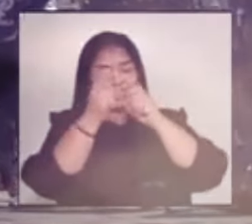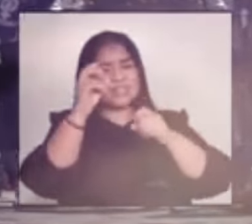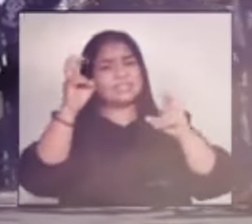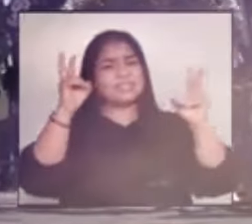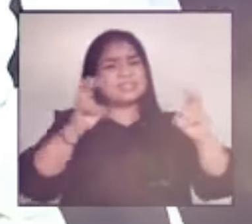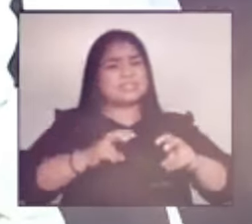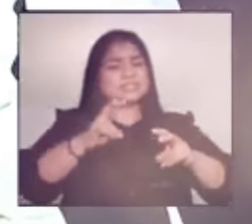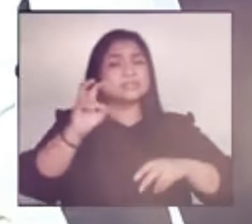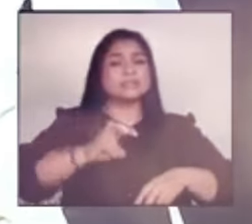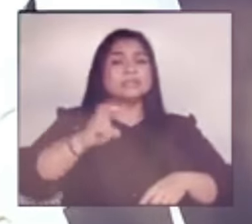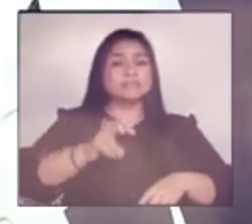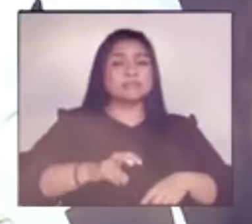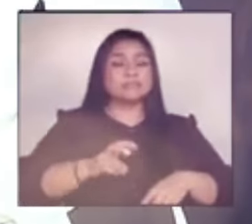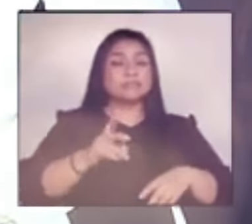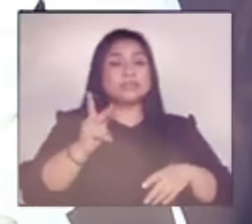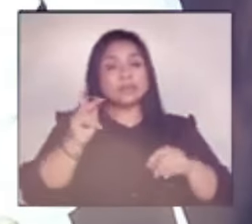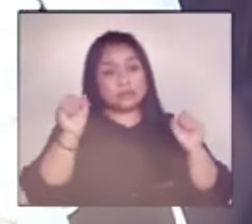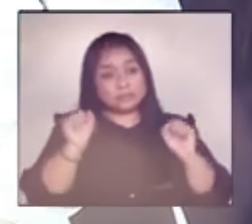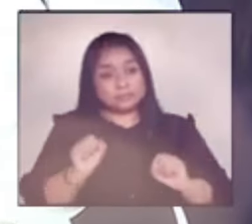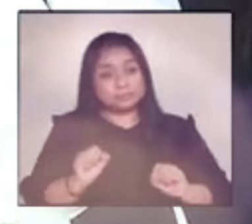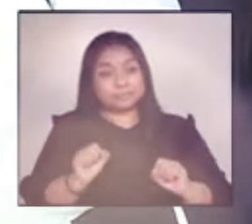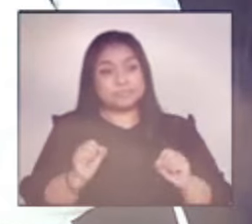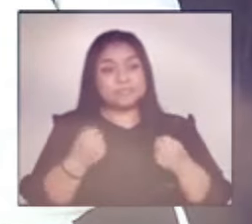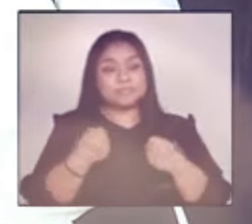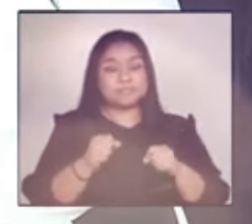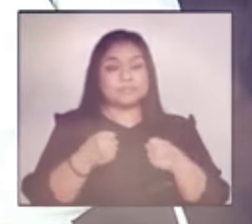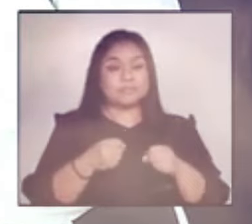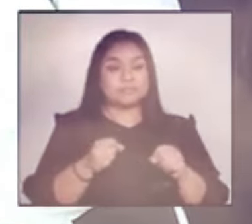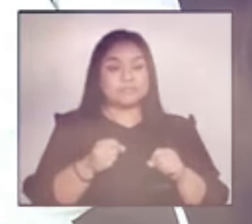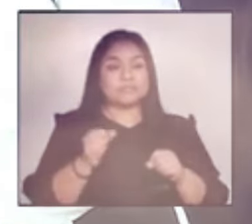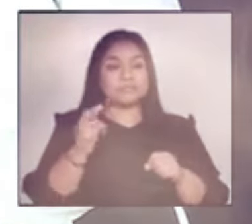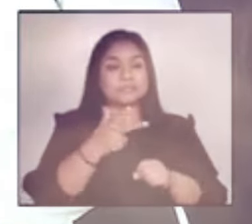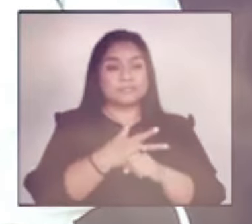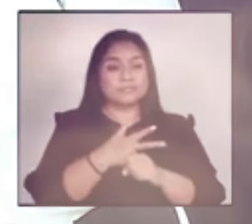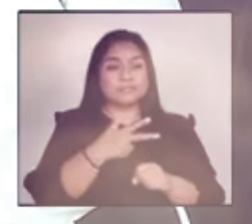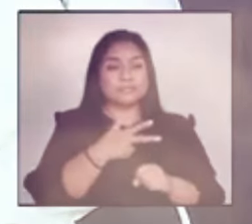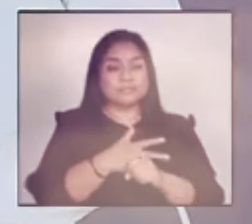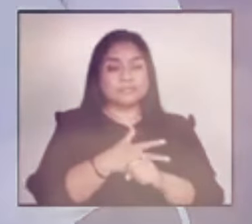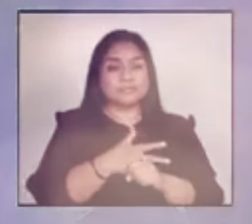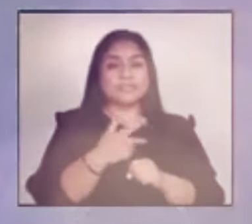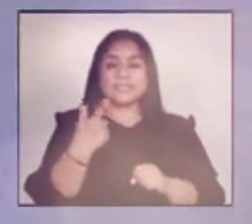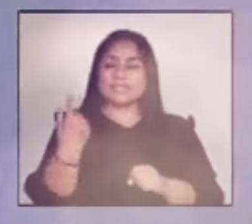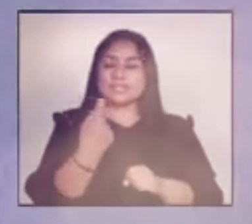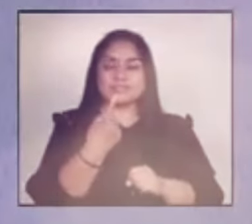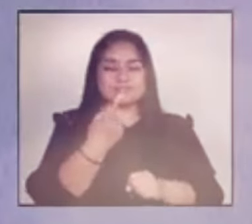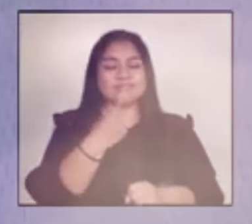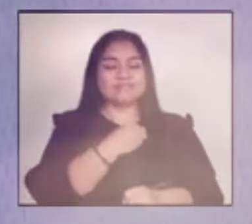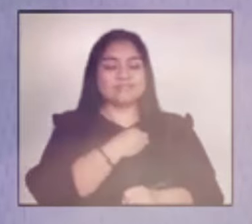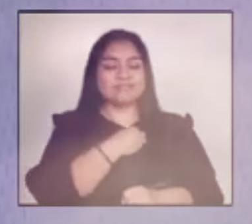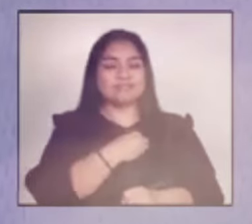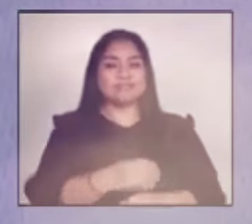y la posibilidad de construir esa Guatemala que todos sabemos que nos